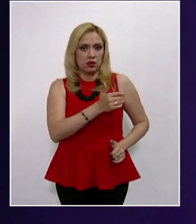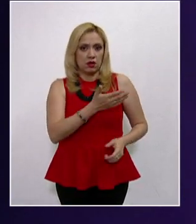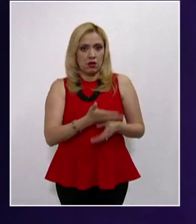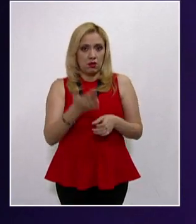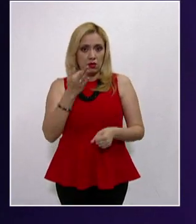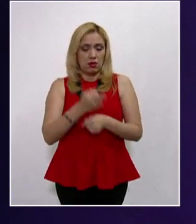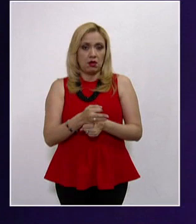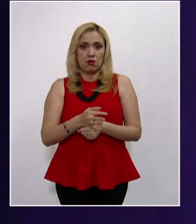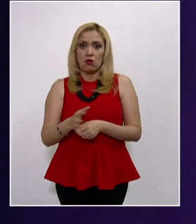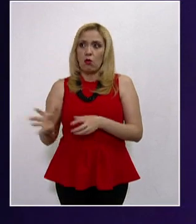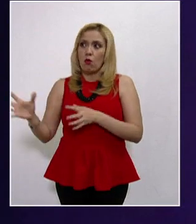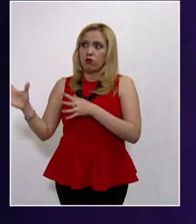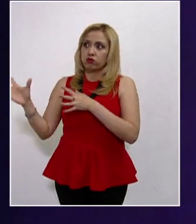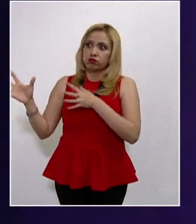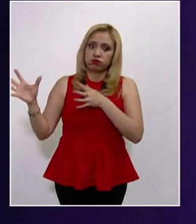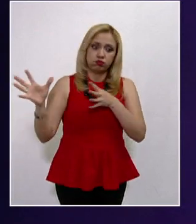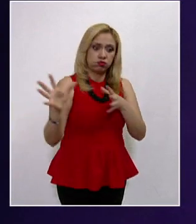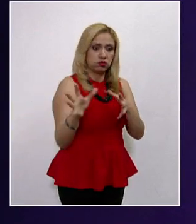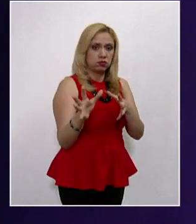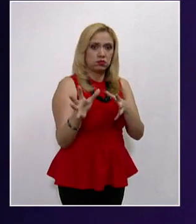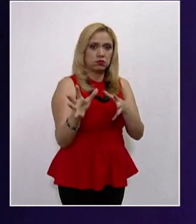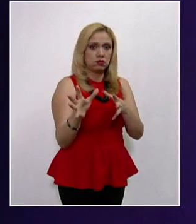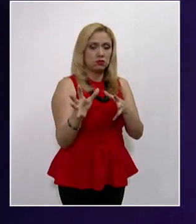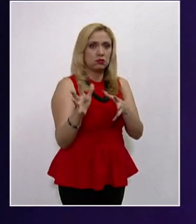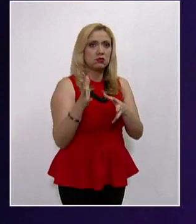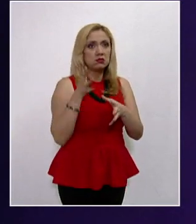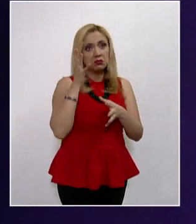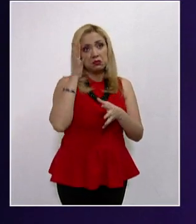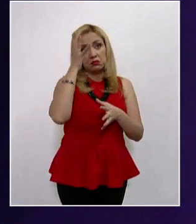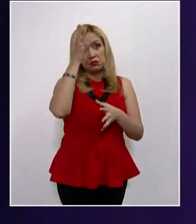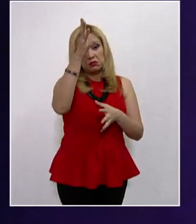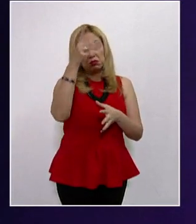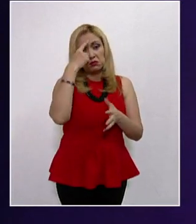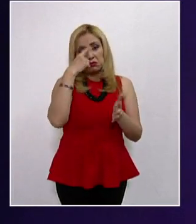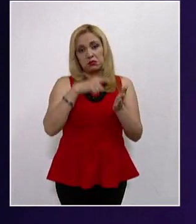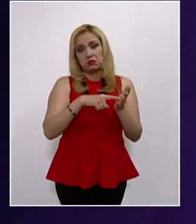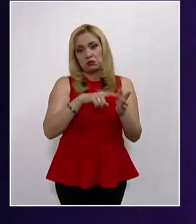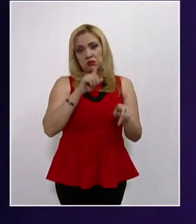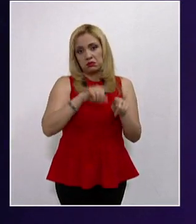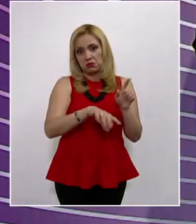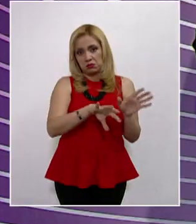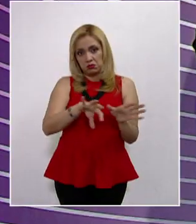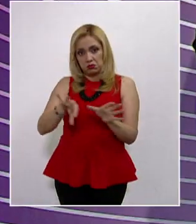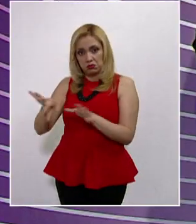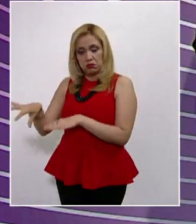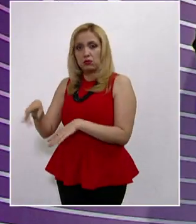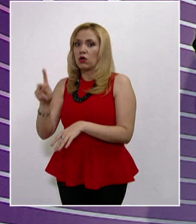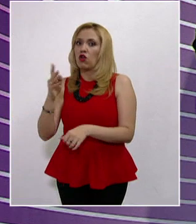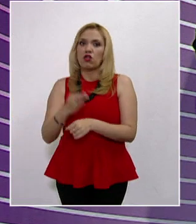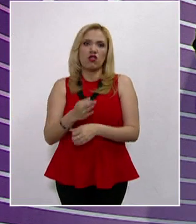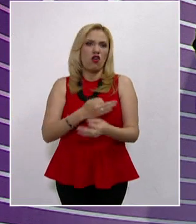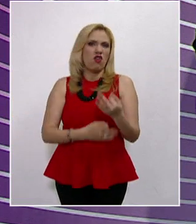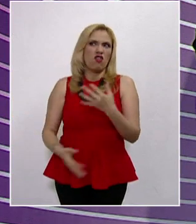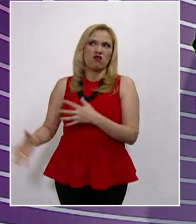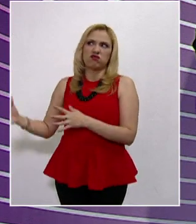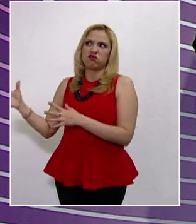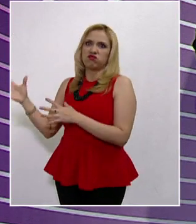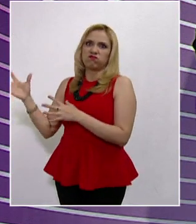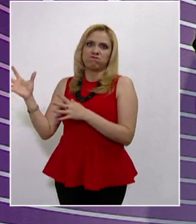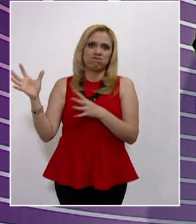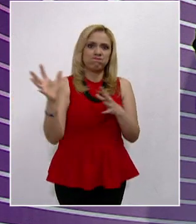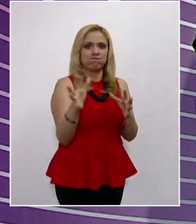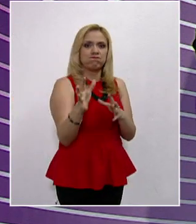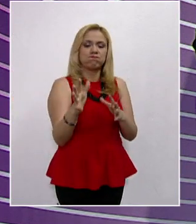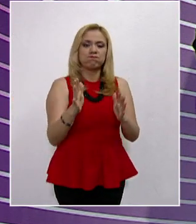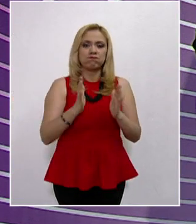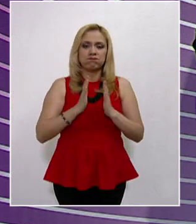prácticamente toda la Guardia Nacional, ¿no? Eso en un futuro supuestamente eso se revertirá, pero actualmente toda la Guardia Nacional está integrada por